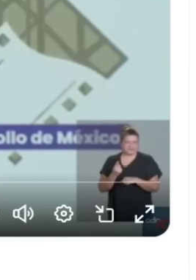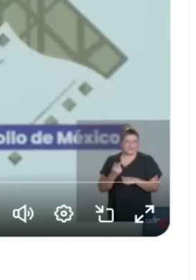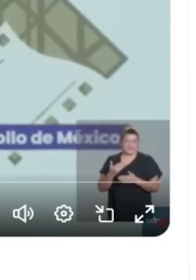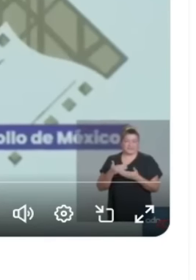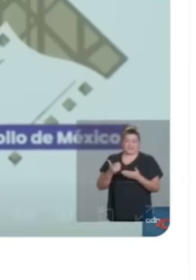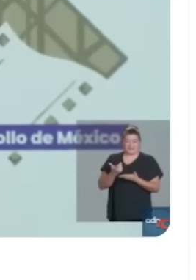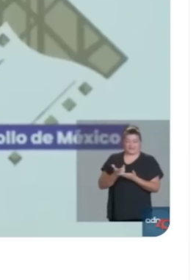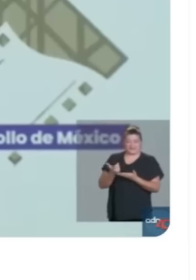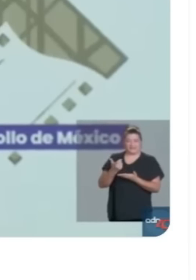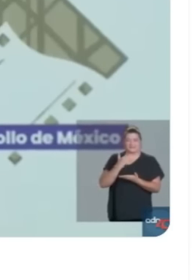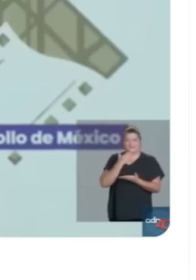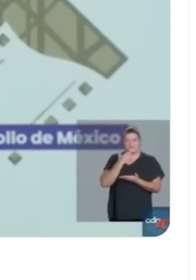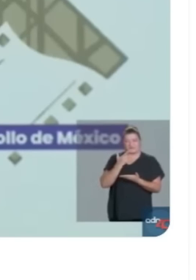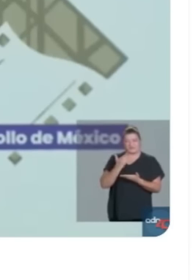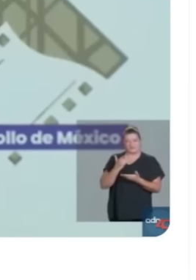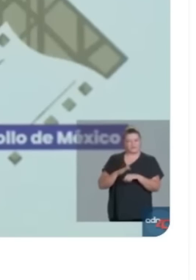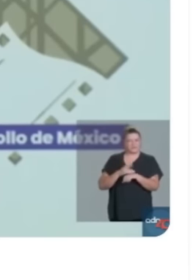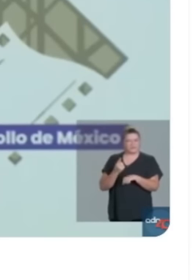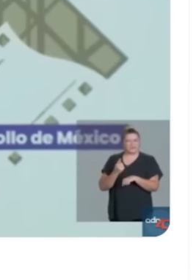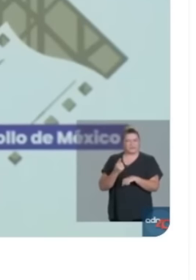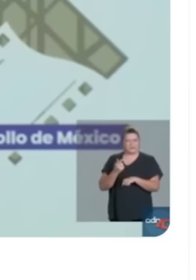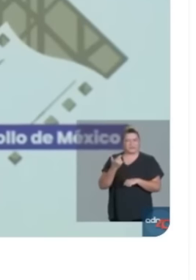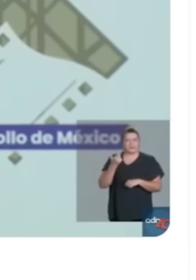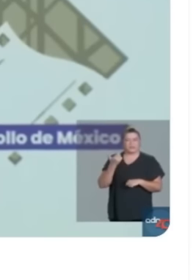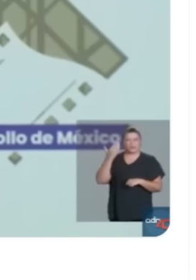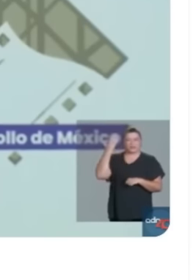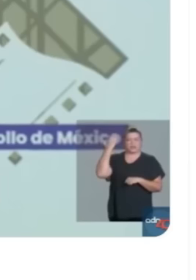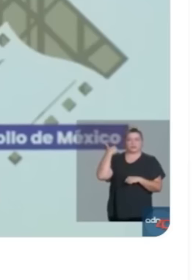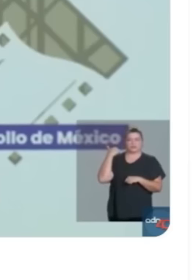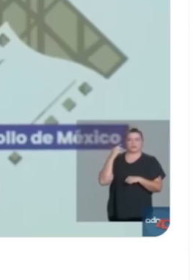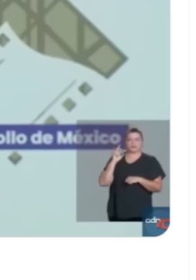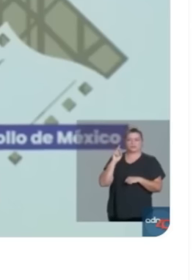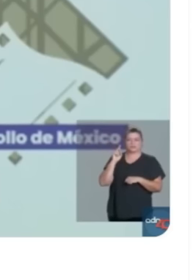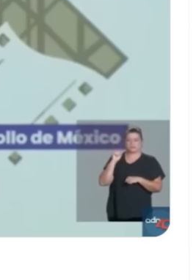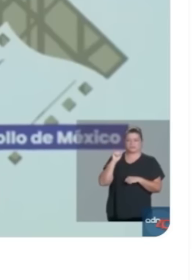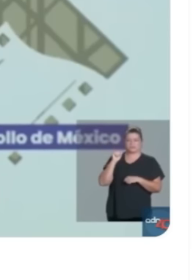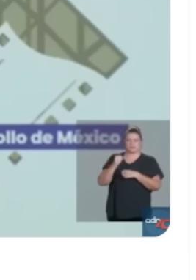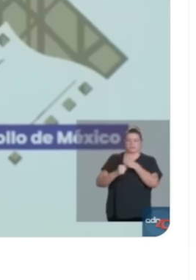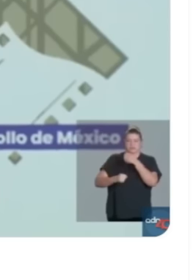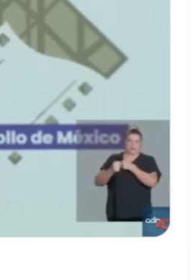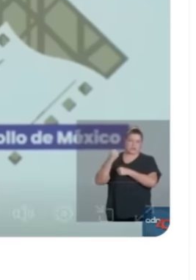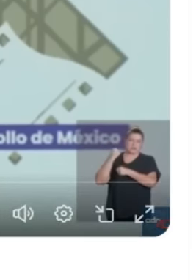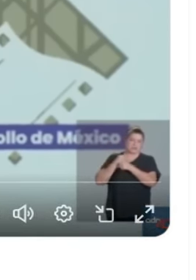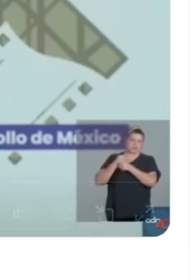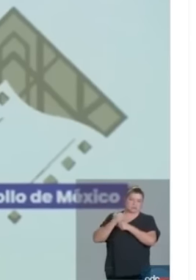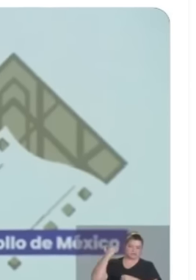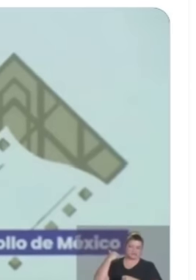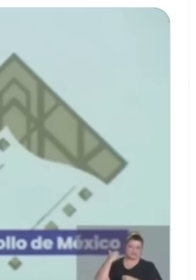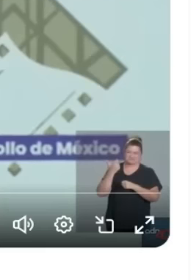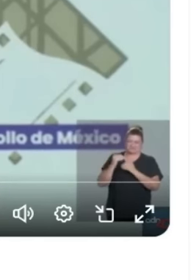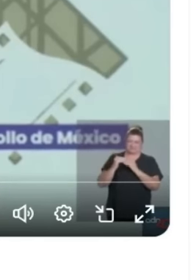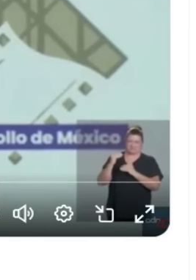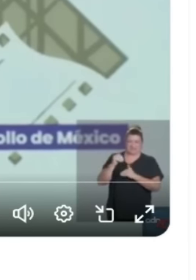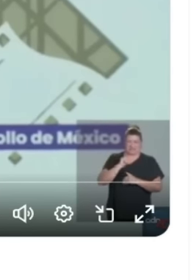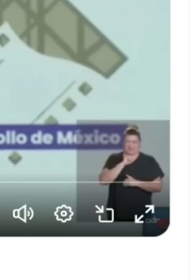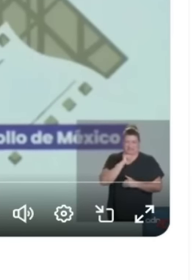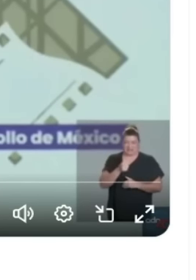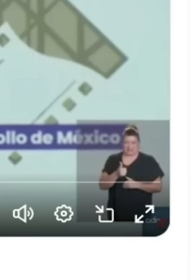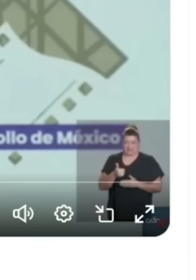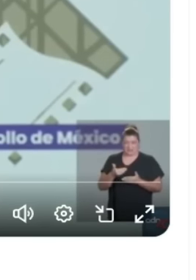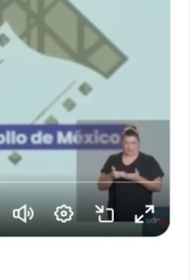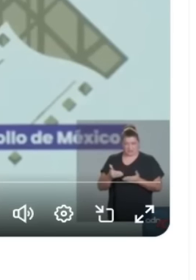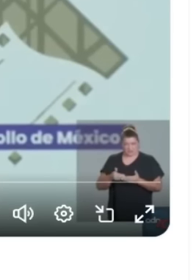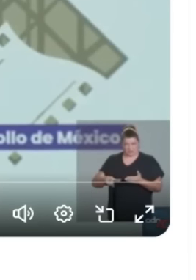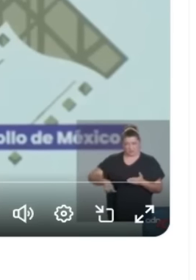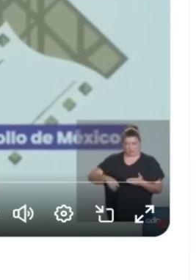Recuerden que no aumentaron los salarios durante 36 años en nuestro país y por primera vez aumentaron 110%.